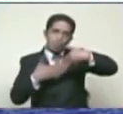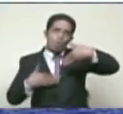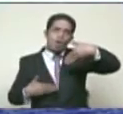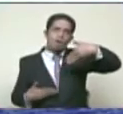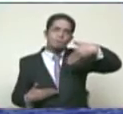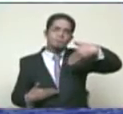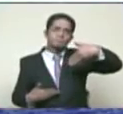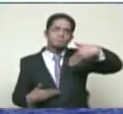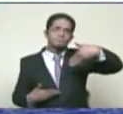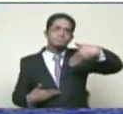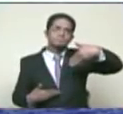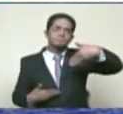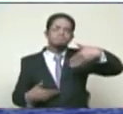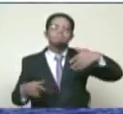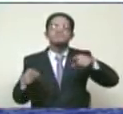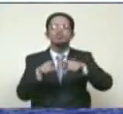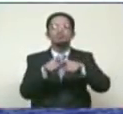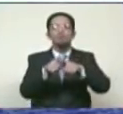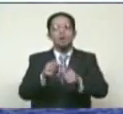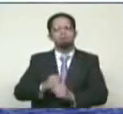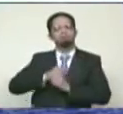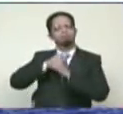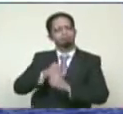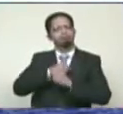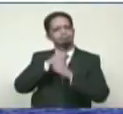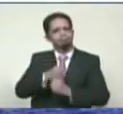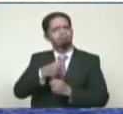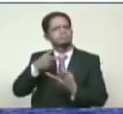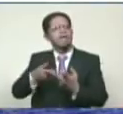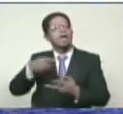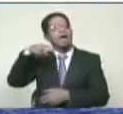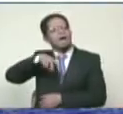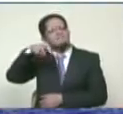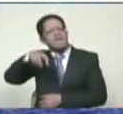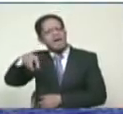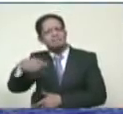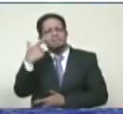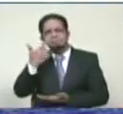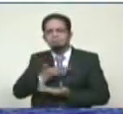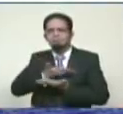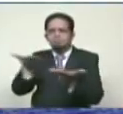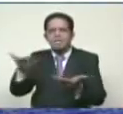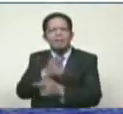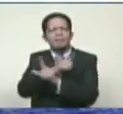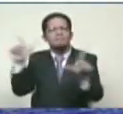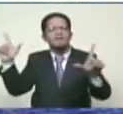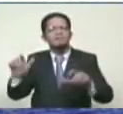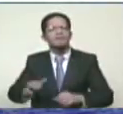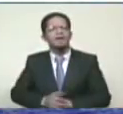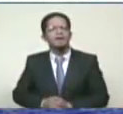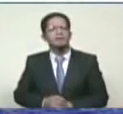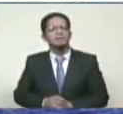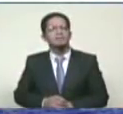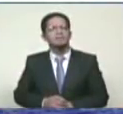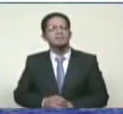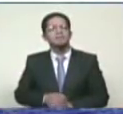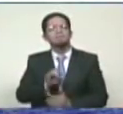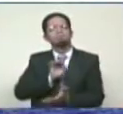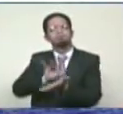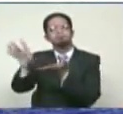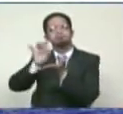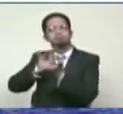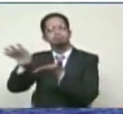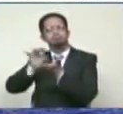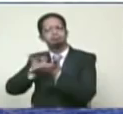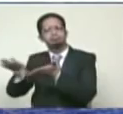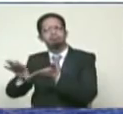con las lanzas, las espadas, a pie, a caballo, a llevar la libertad, a expulsar al